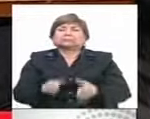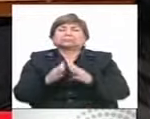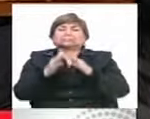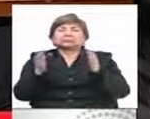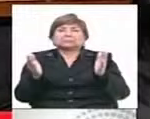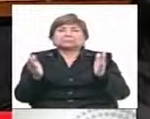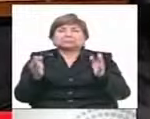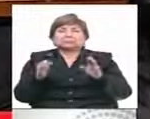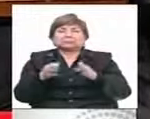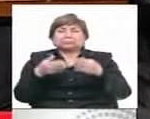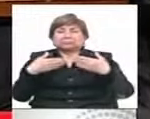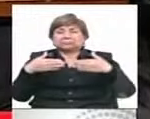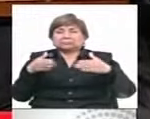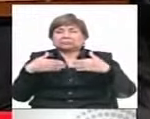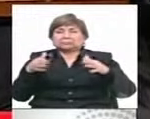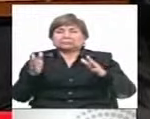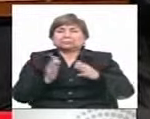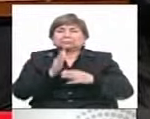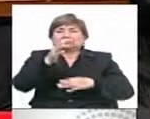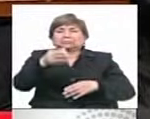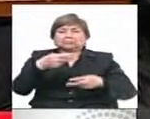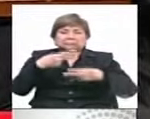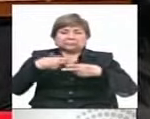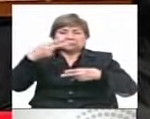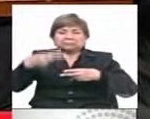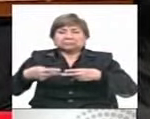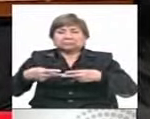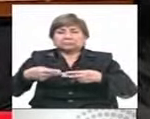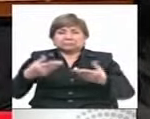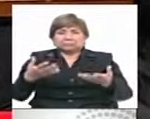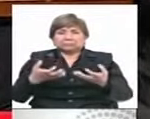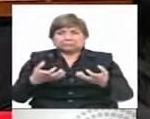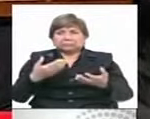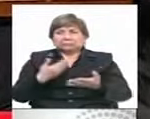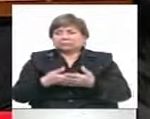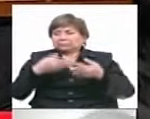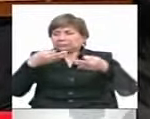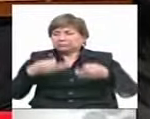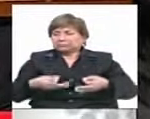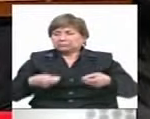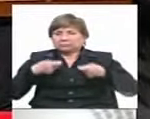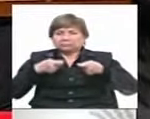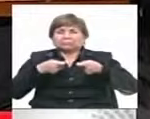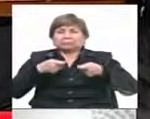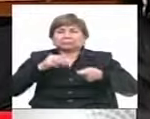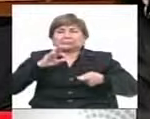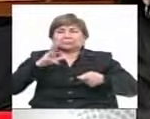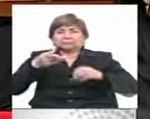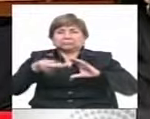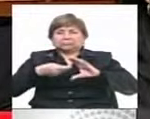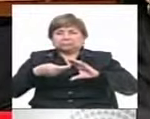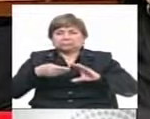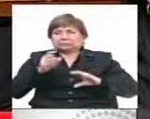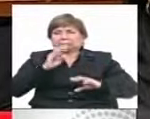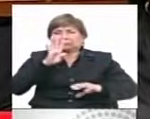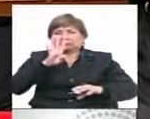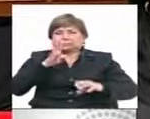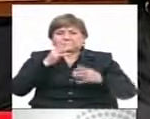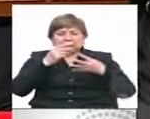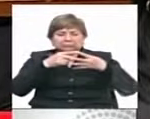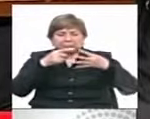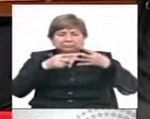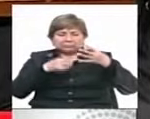nuestras fronteras para que vayan a países vecinos. Eso es lo que queremos, una verdadera lucha contra la corrupción, no cuatro